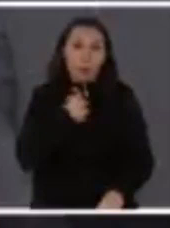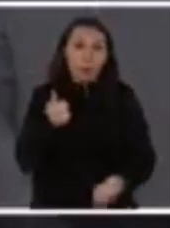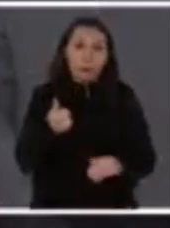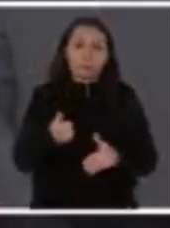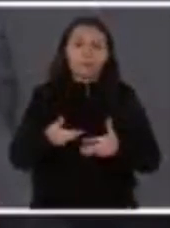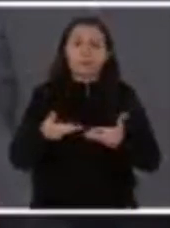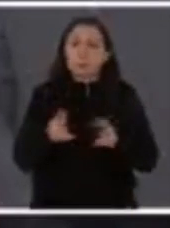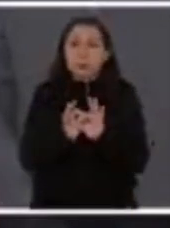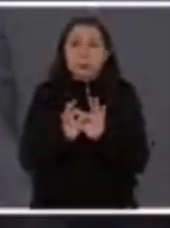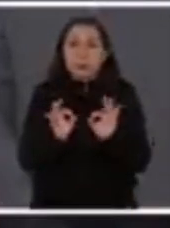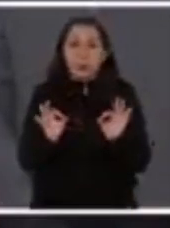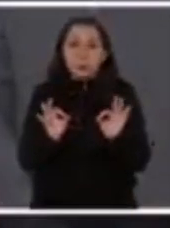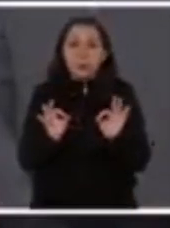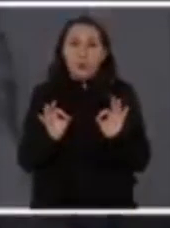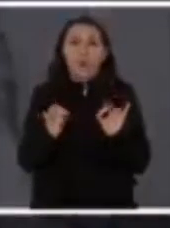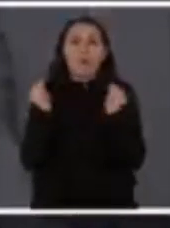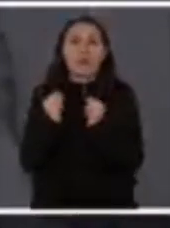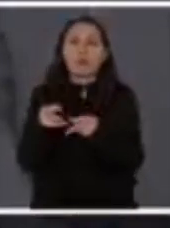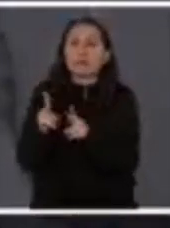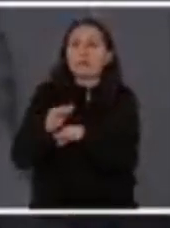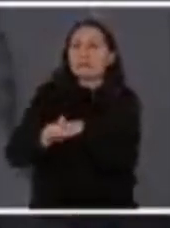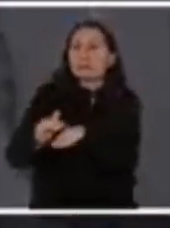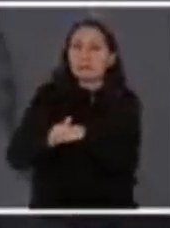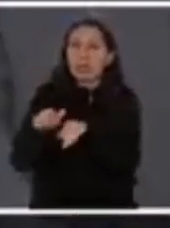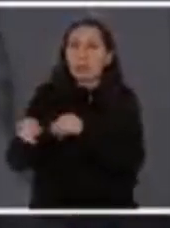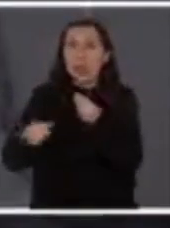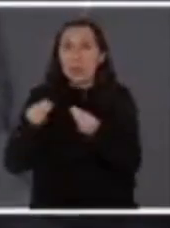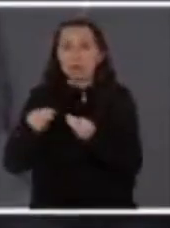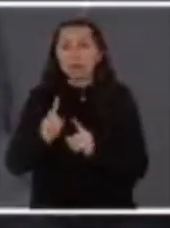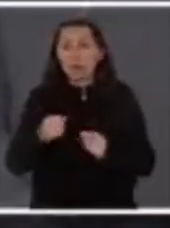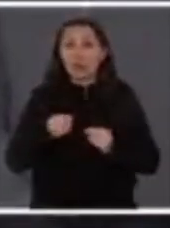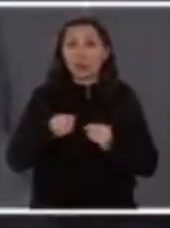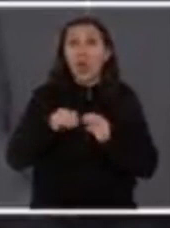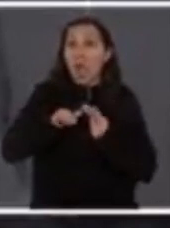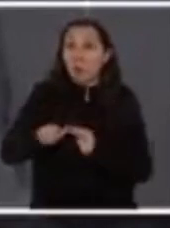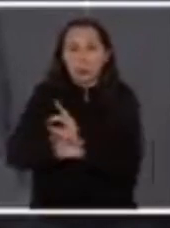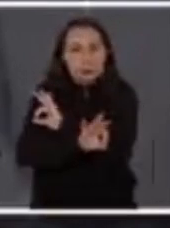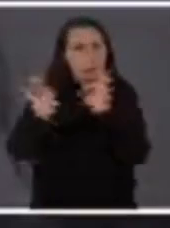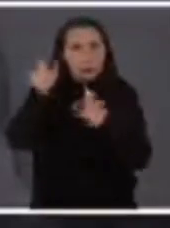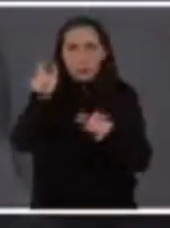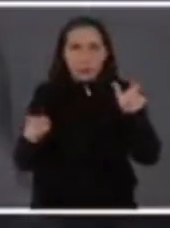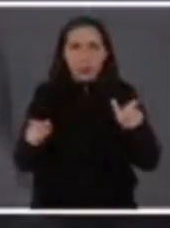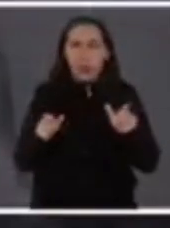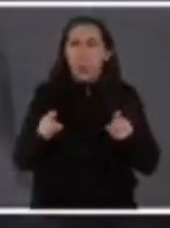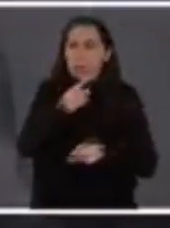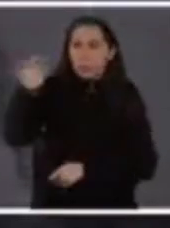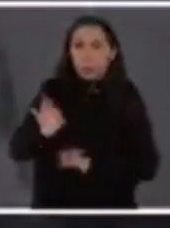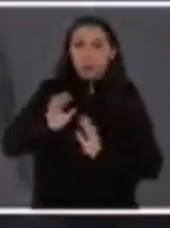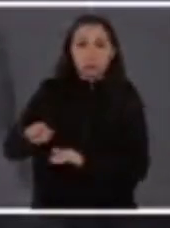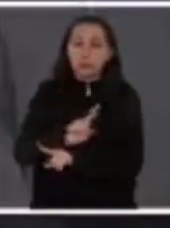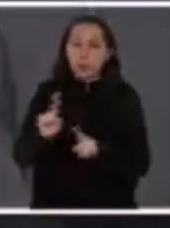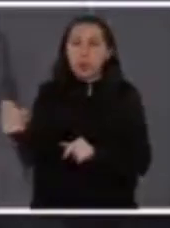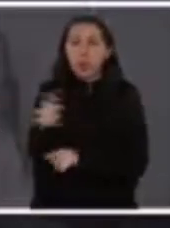Por lo tanto, ningún tipo de complacencia con este tipo de actos. Yo no pongo las manos al fuego por nadie. Todos tienen